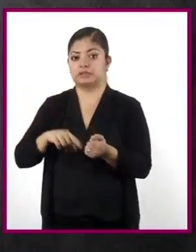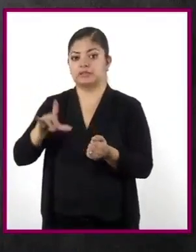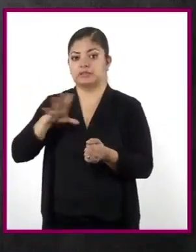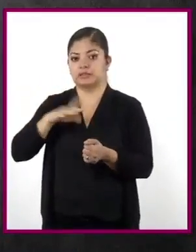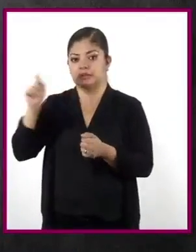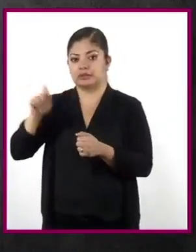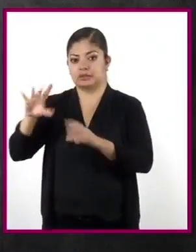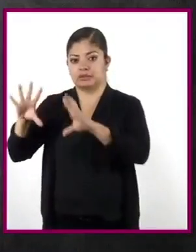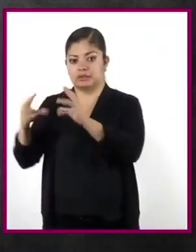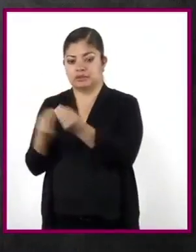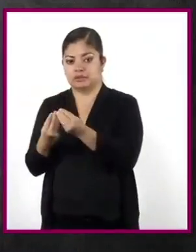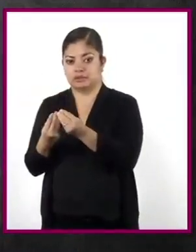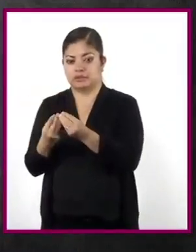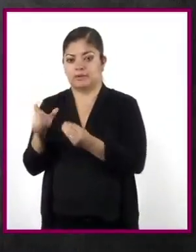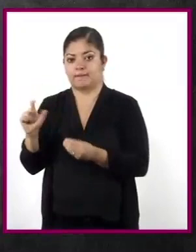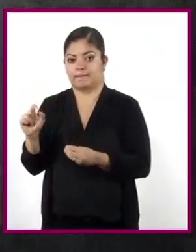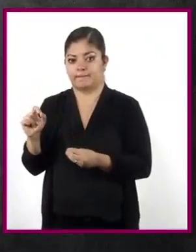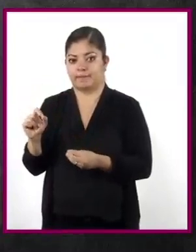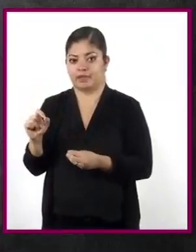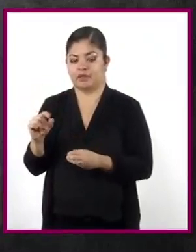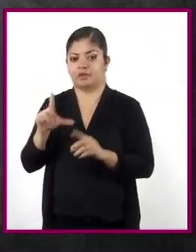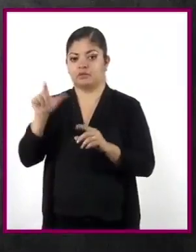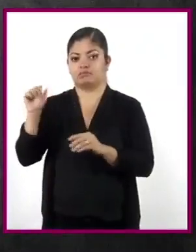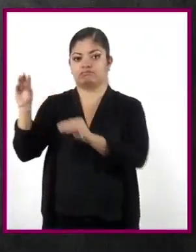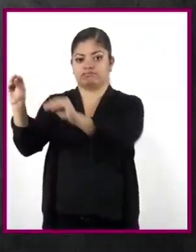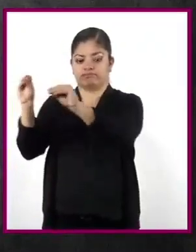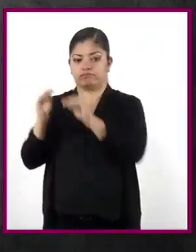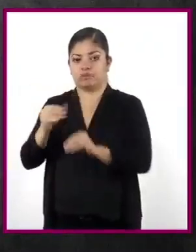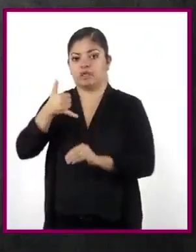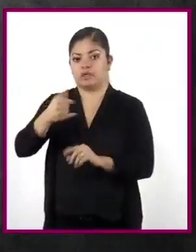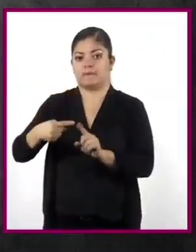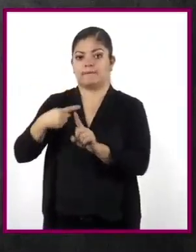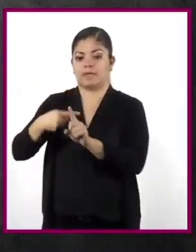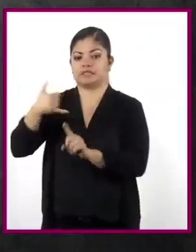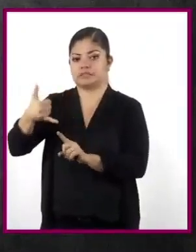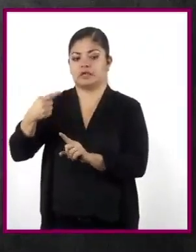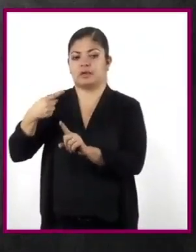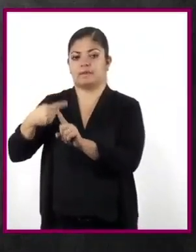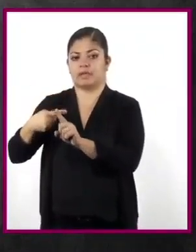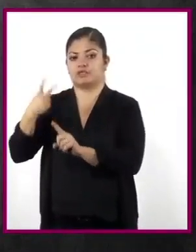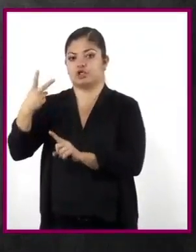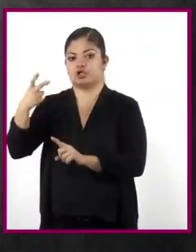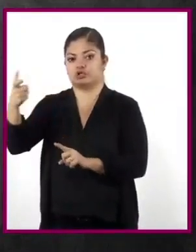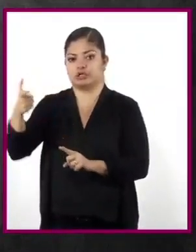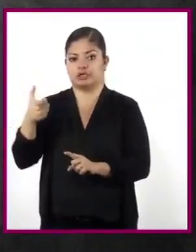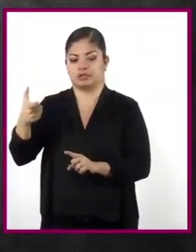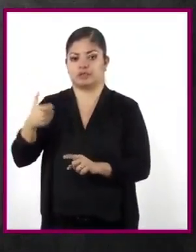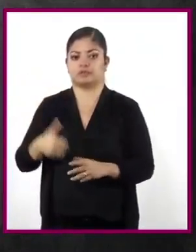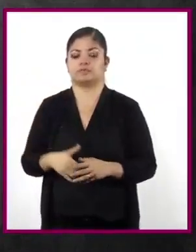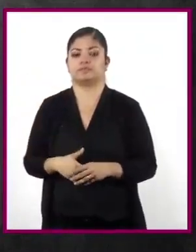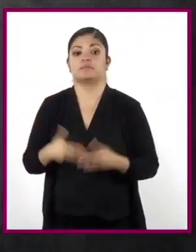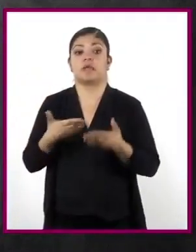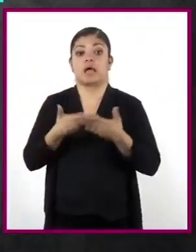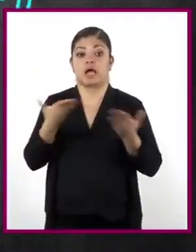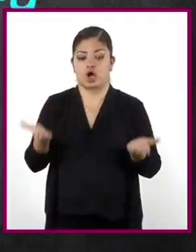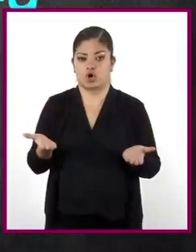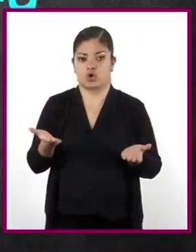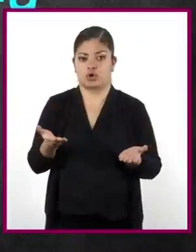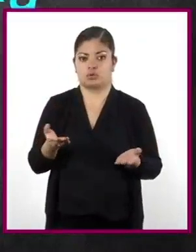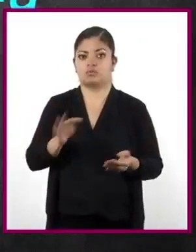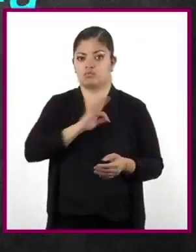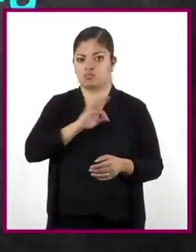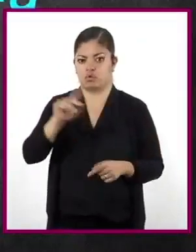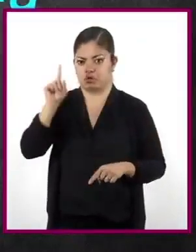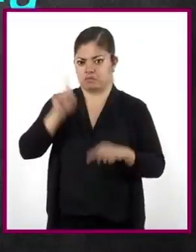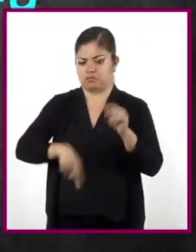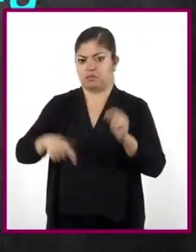entre 20. Y así obtenemos y más 2x. Ahora, podemos eliminar